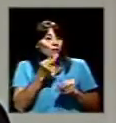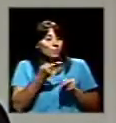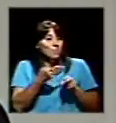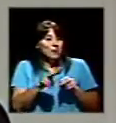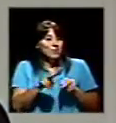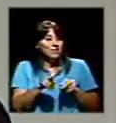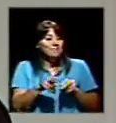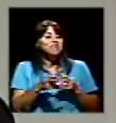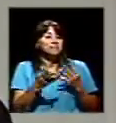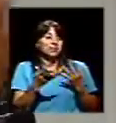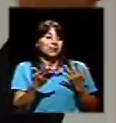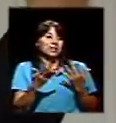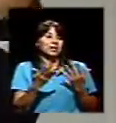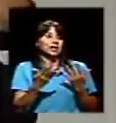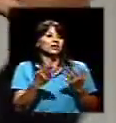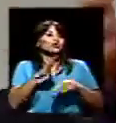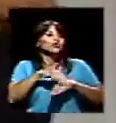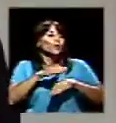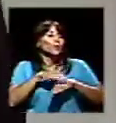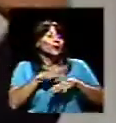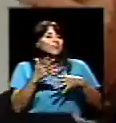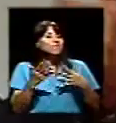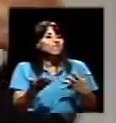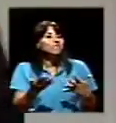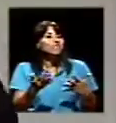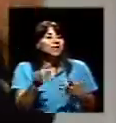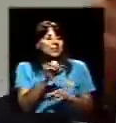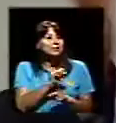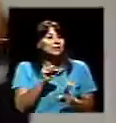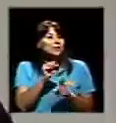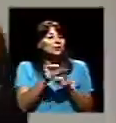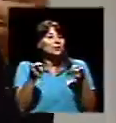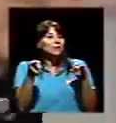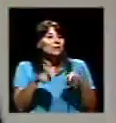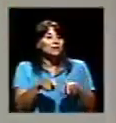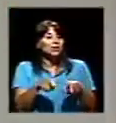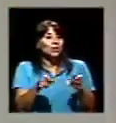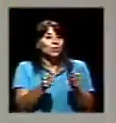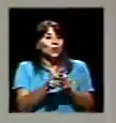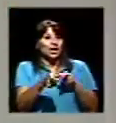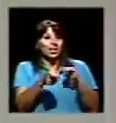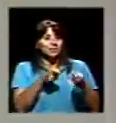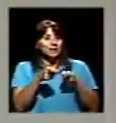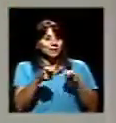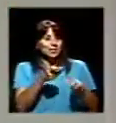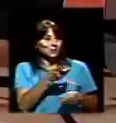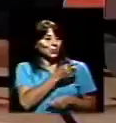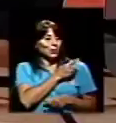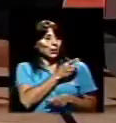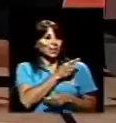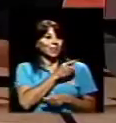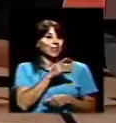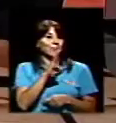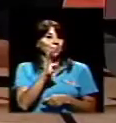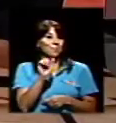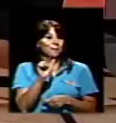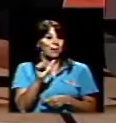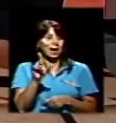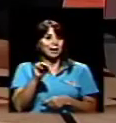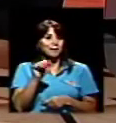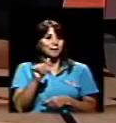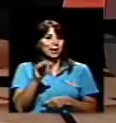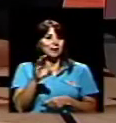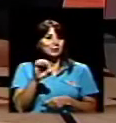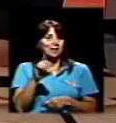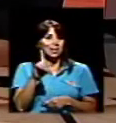algunas ideas del milagrito que la administración Balmaceda en la caja hizo